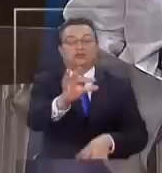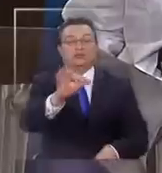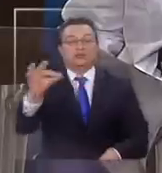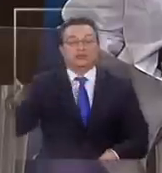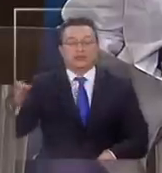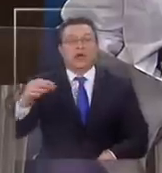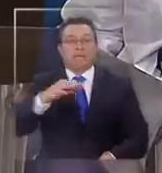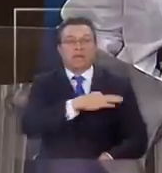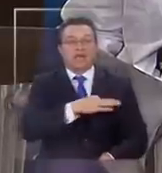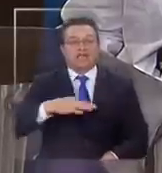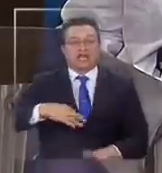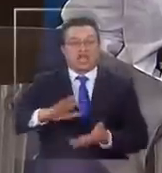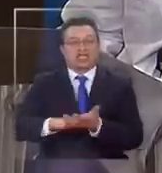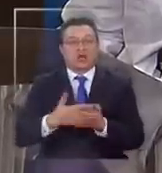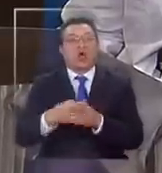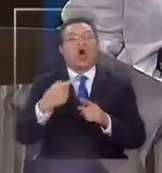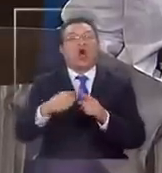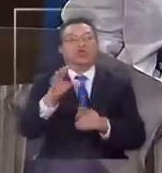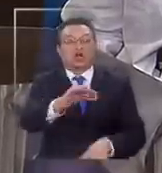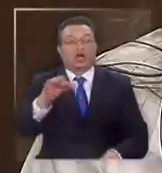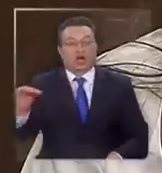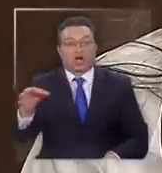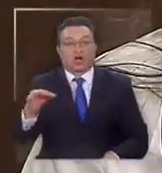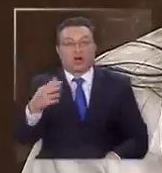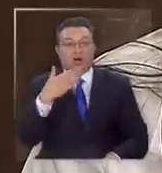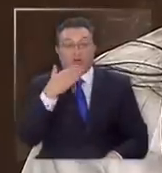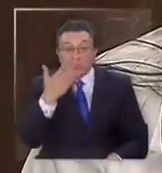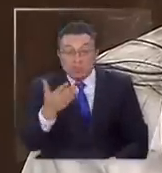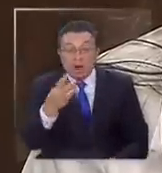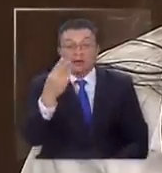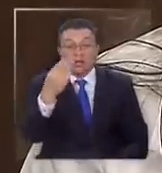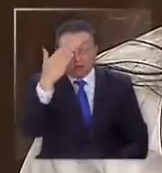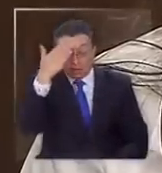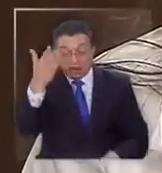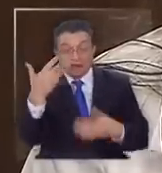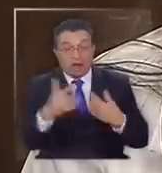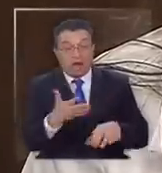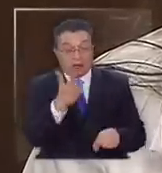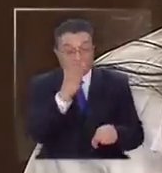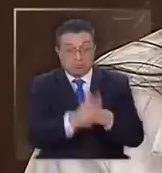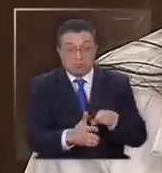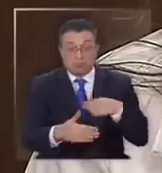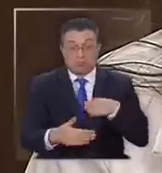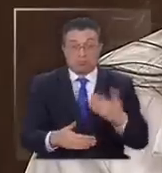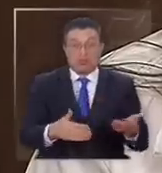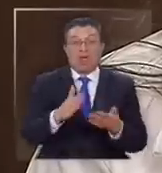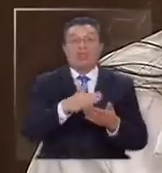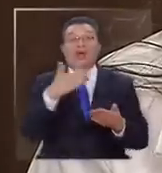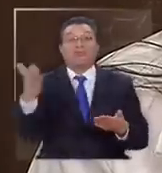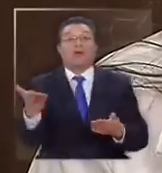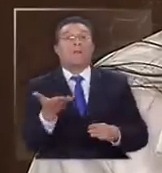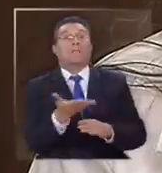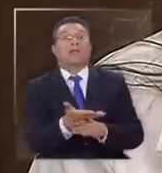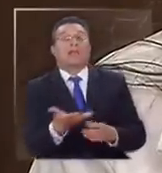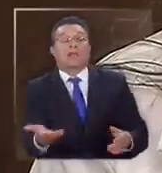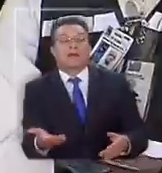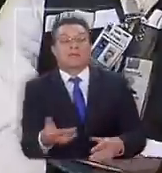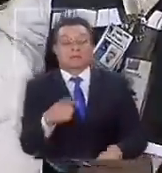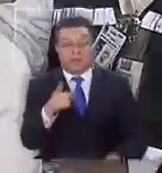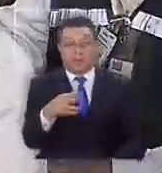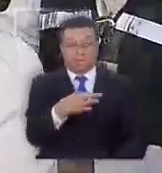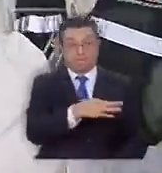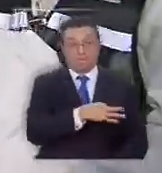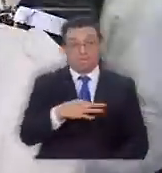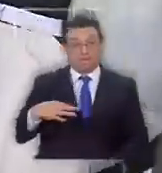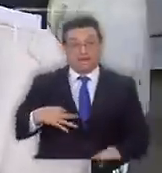propio MinSal. Claro que la propuesta llegó a 13 días de la notificación de su desvinculación. El señor